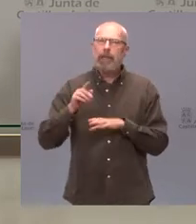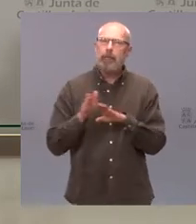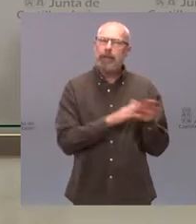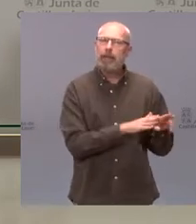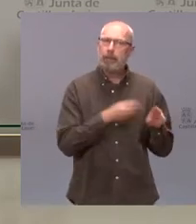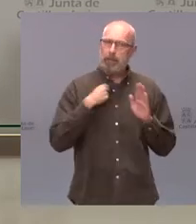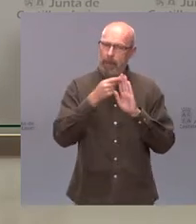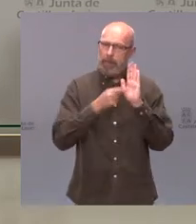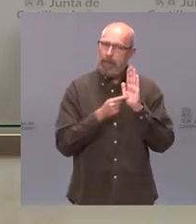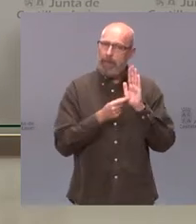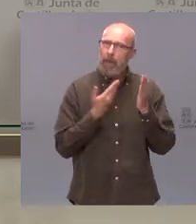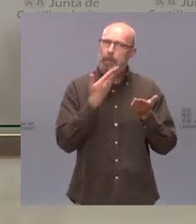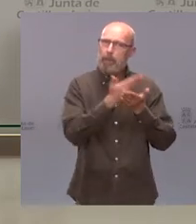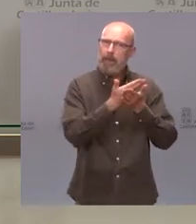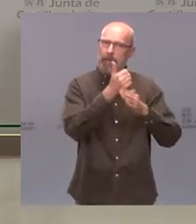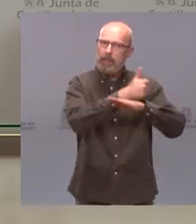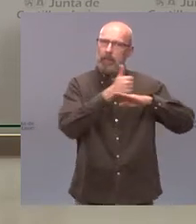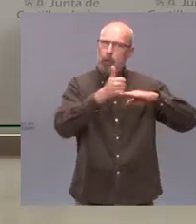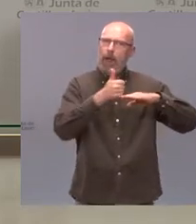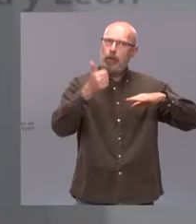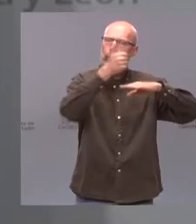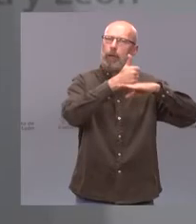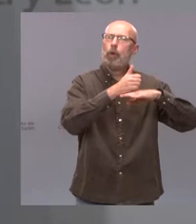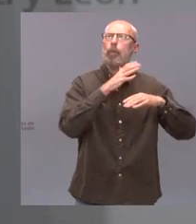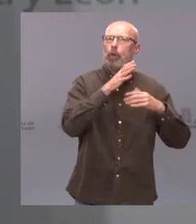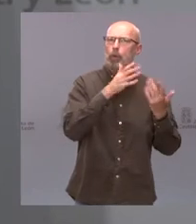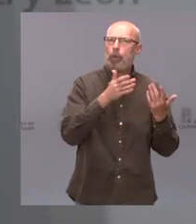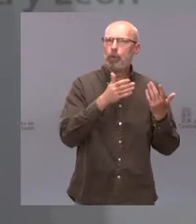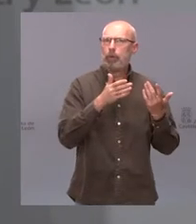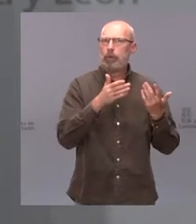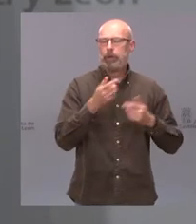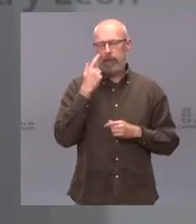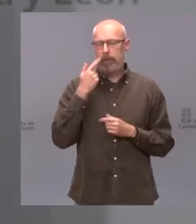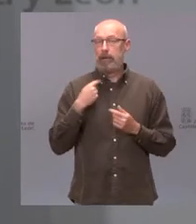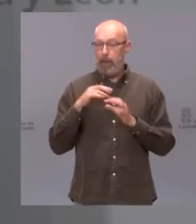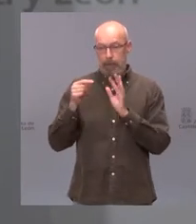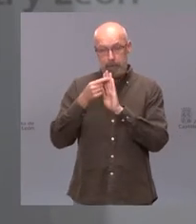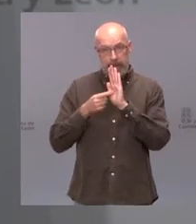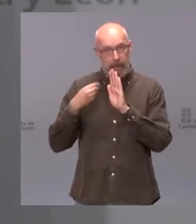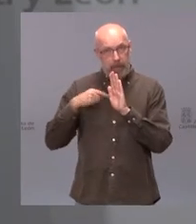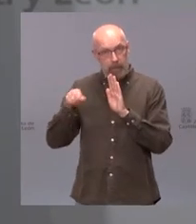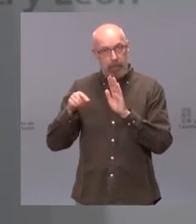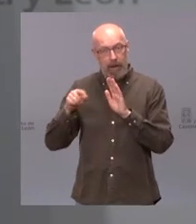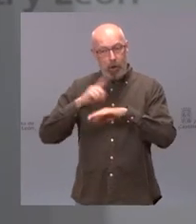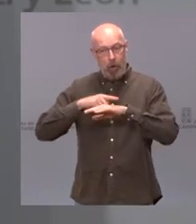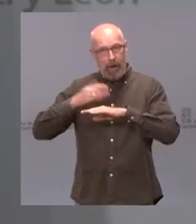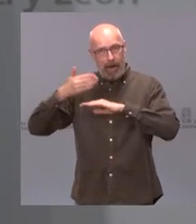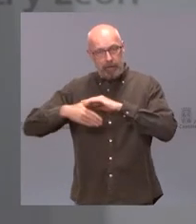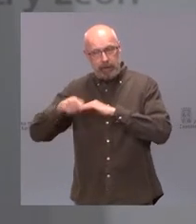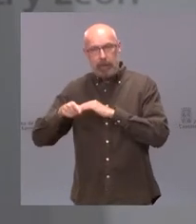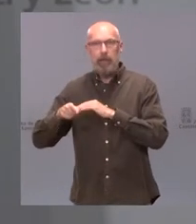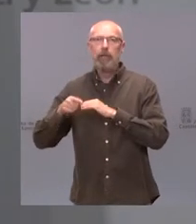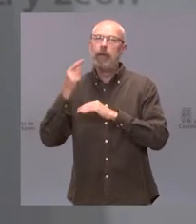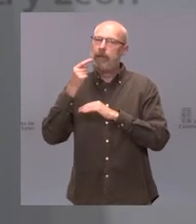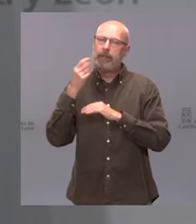esta medida y no para otra? No, porque es una medida de limitación de derechos fundamentales. Por tanto, la vamos a someter a